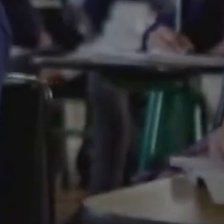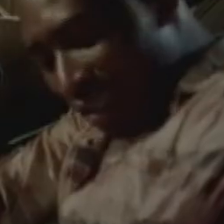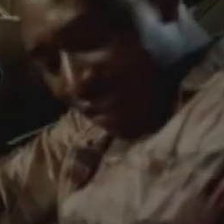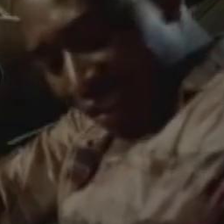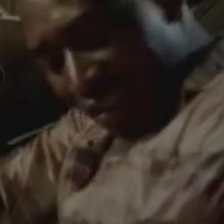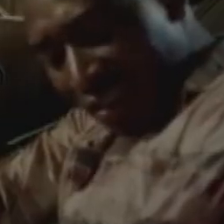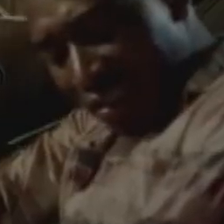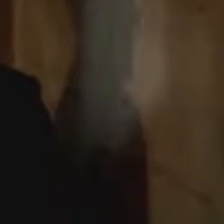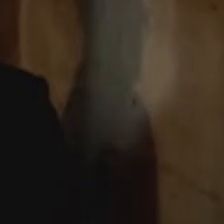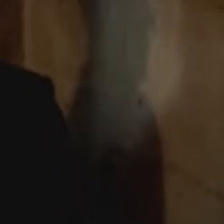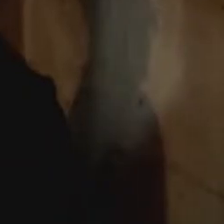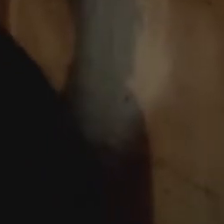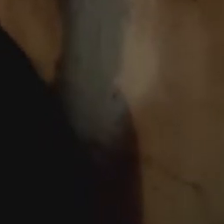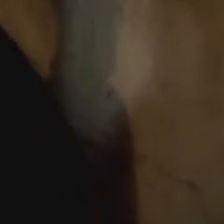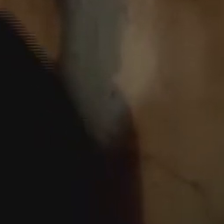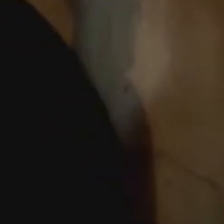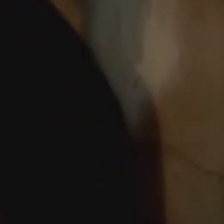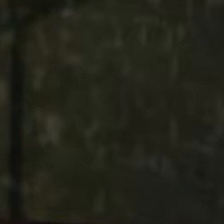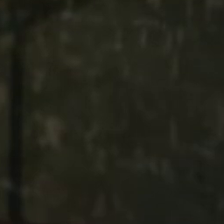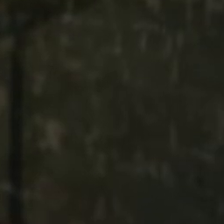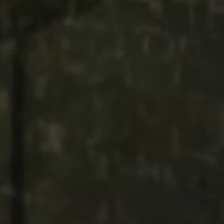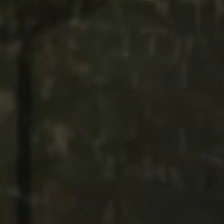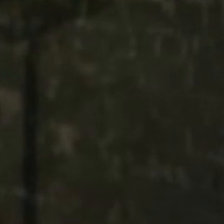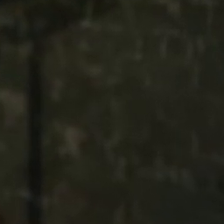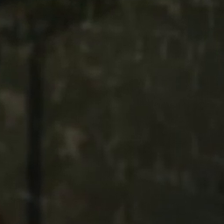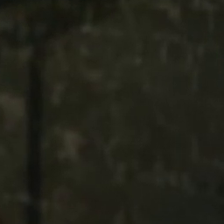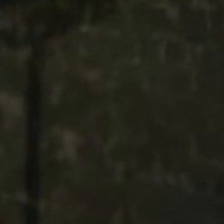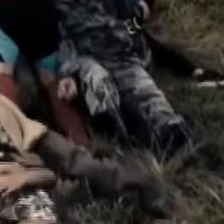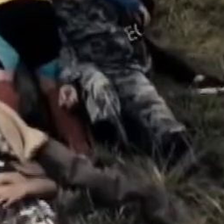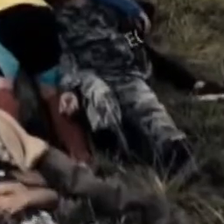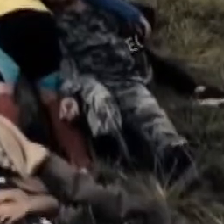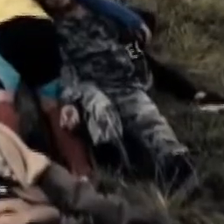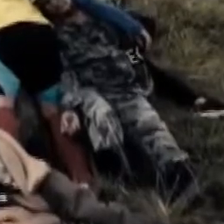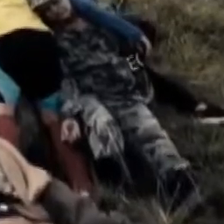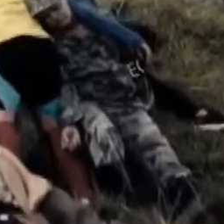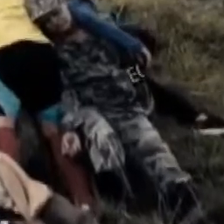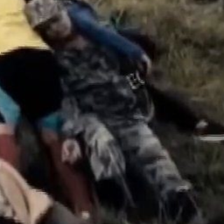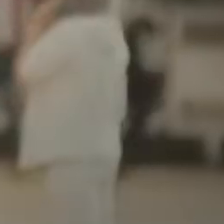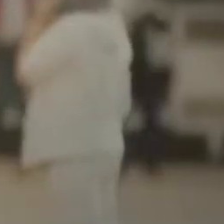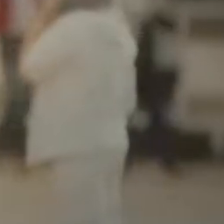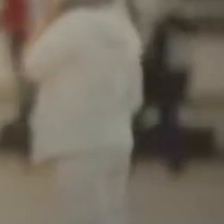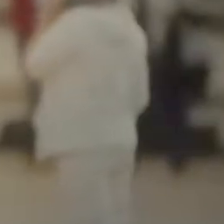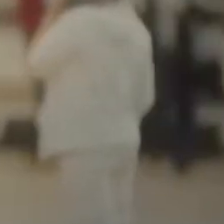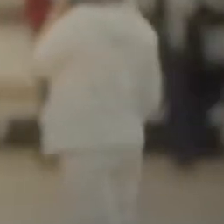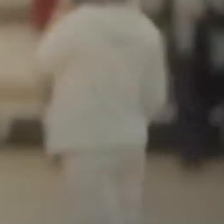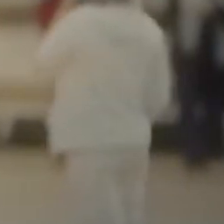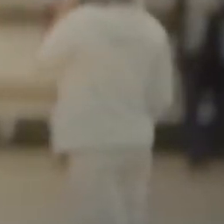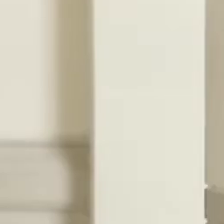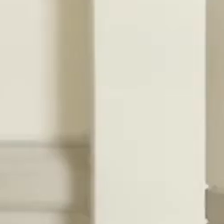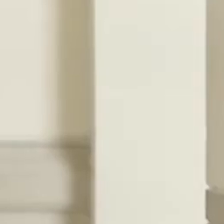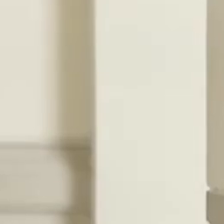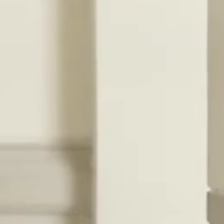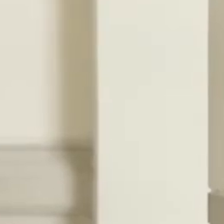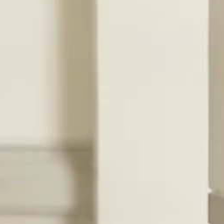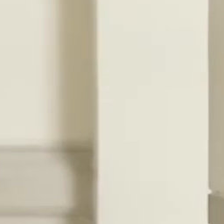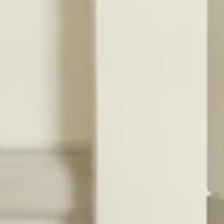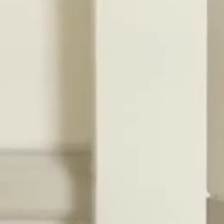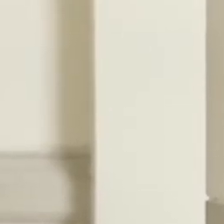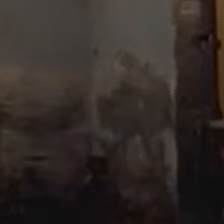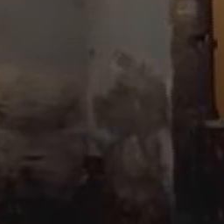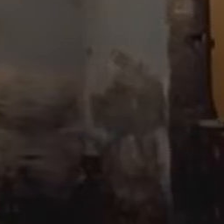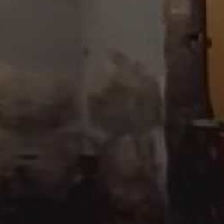Profesoras, viudas, con hijos desaparecidos y desplazadas a causa de la violencia centenaria en nuestros